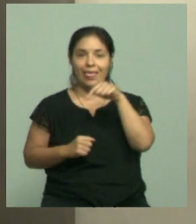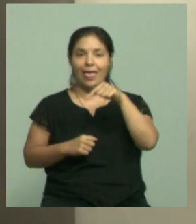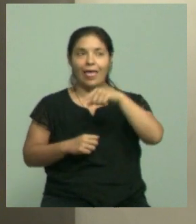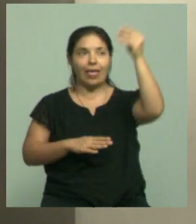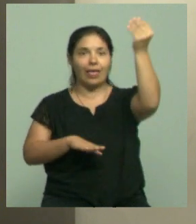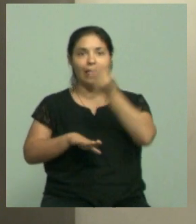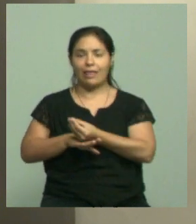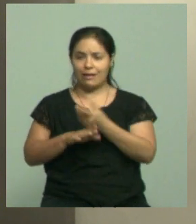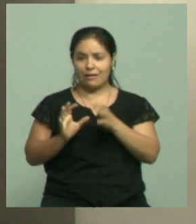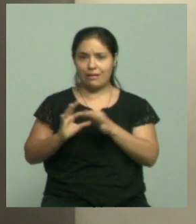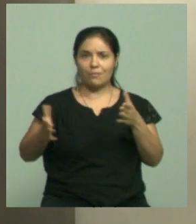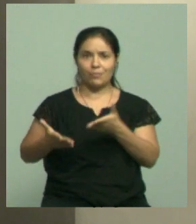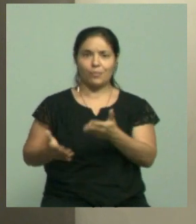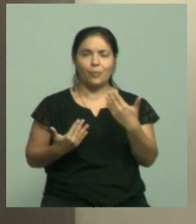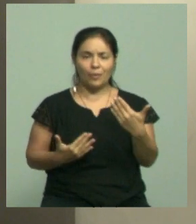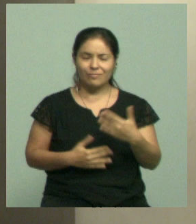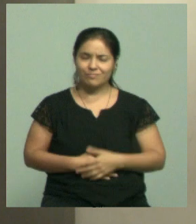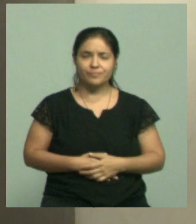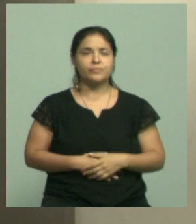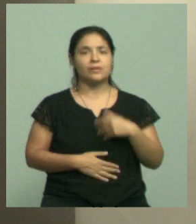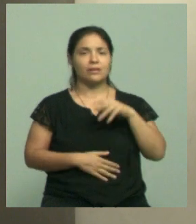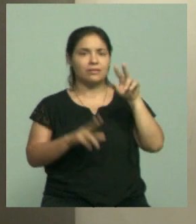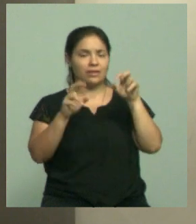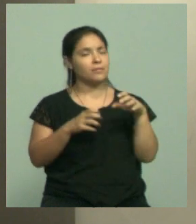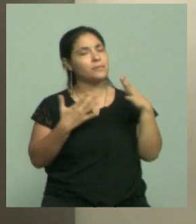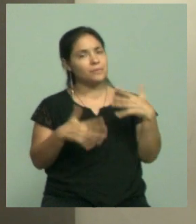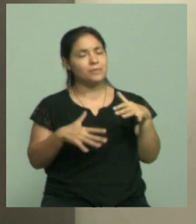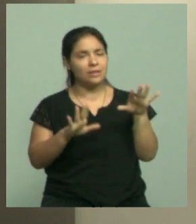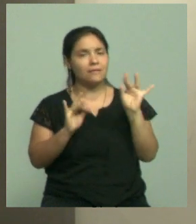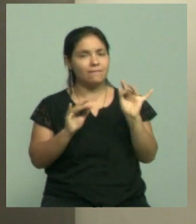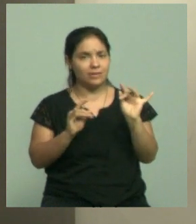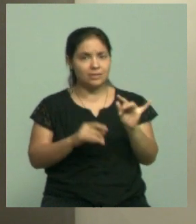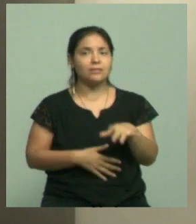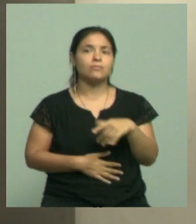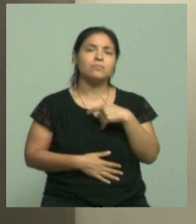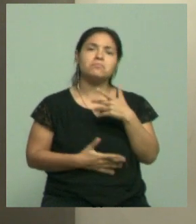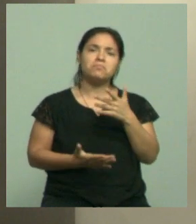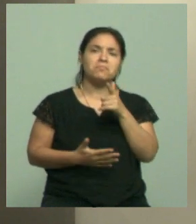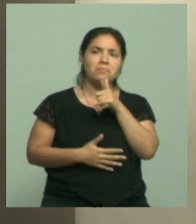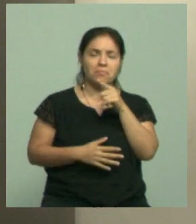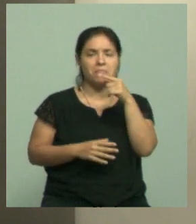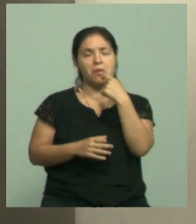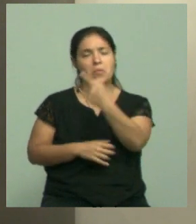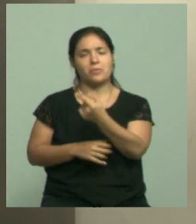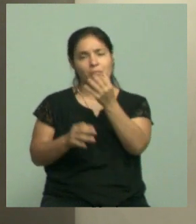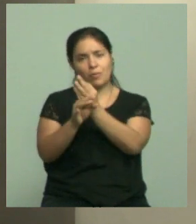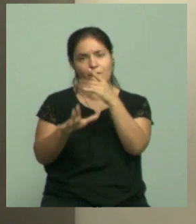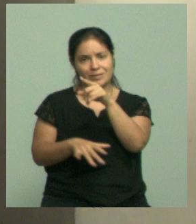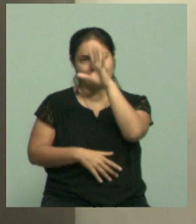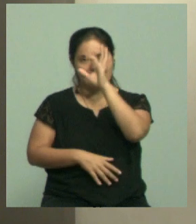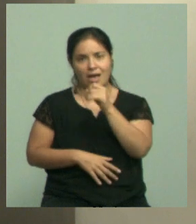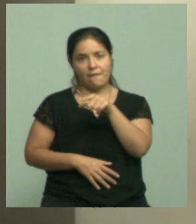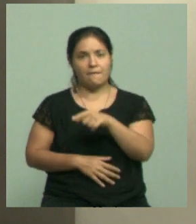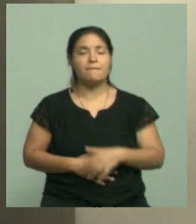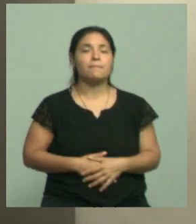también han sido muy sensibles en estos últimos días. Digo, a veces da la sensación, y te pregunto a vos como especialista en esto, de